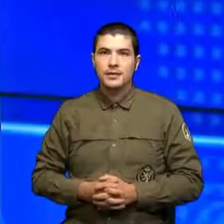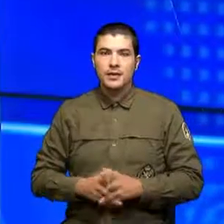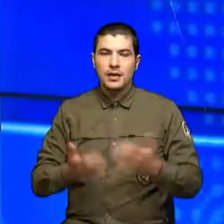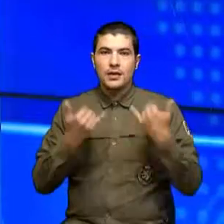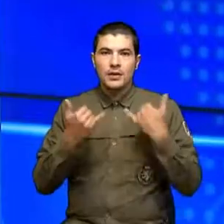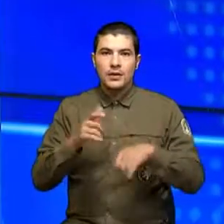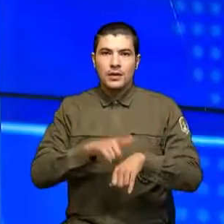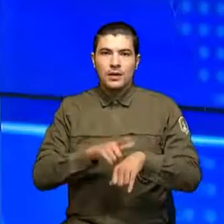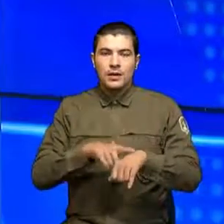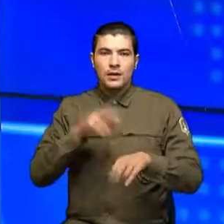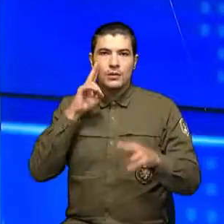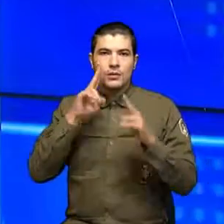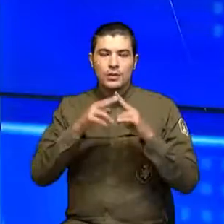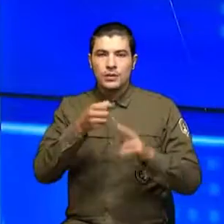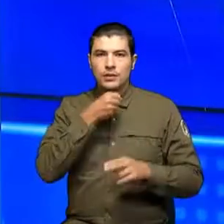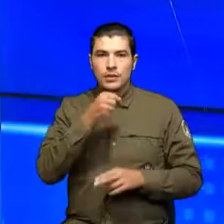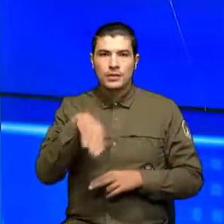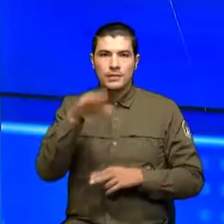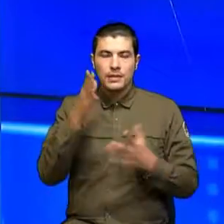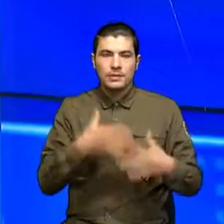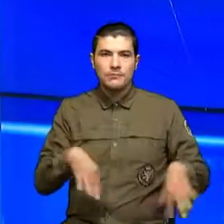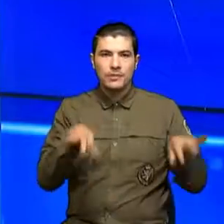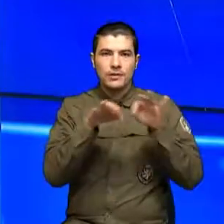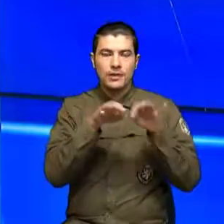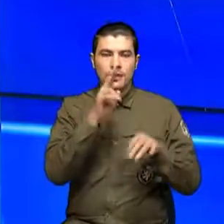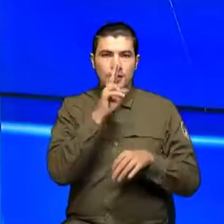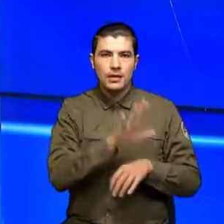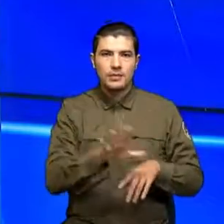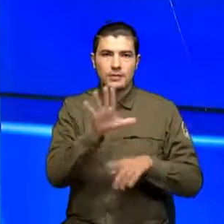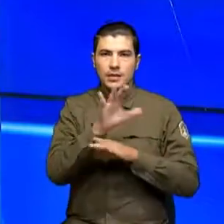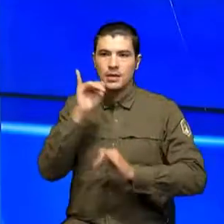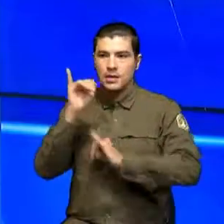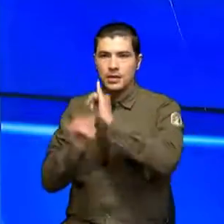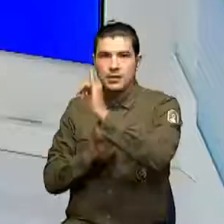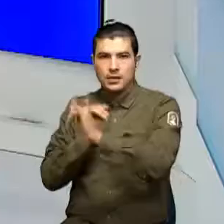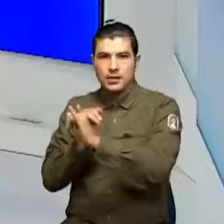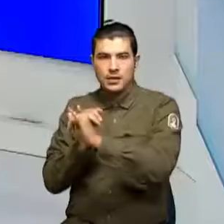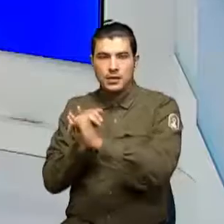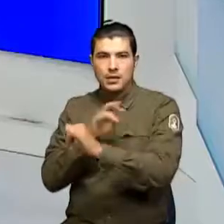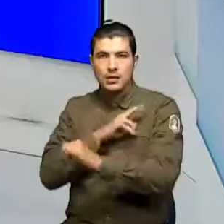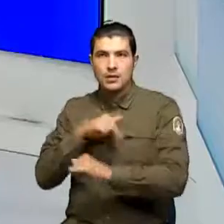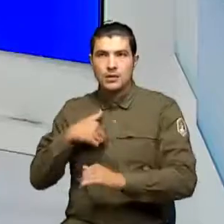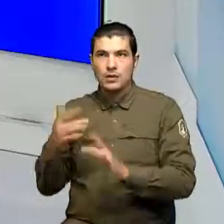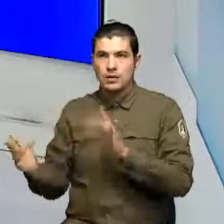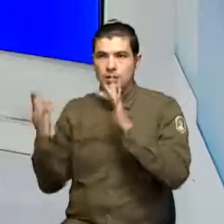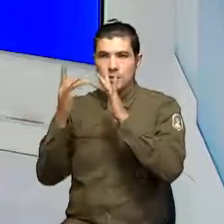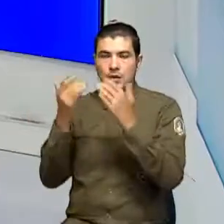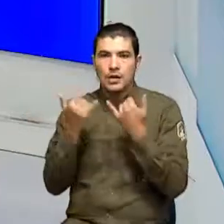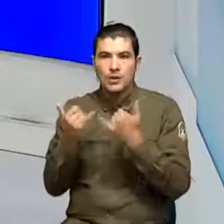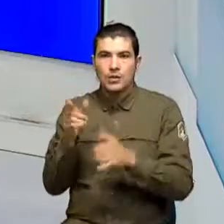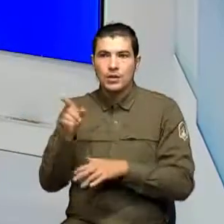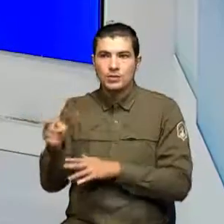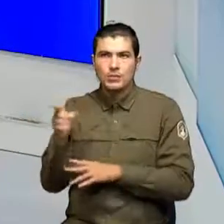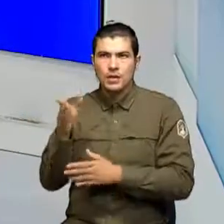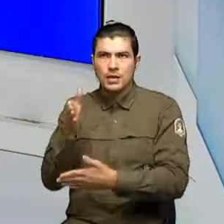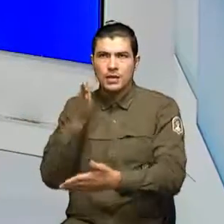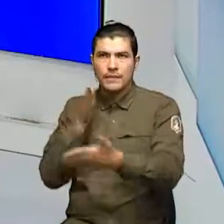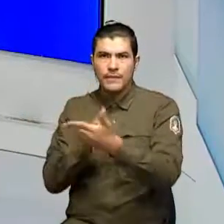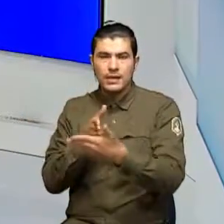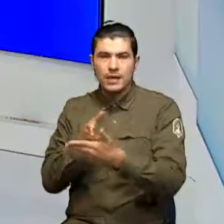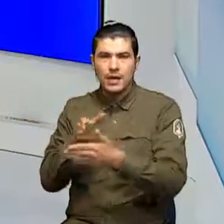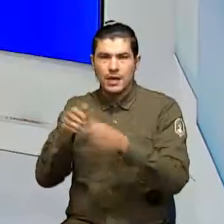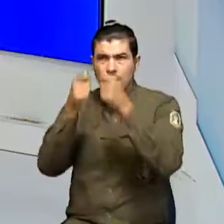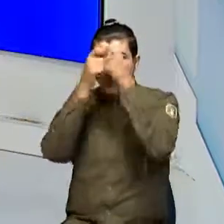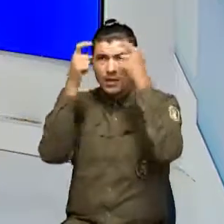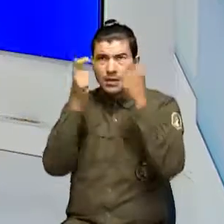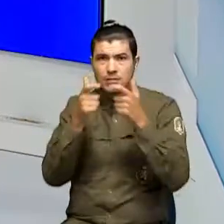Y llegó el momento de conocer cuál es la noticia más importante a nivel nacional e internacional. Nos conectamos ahora con la demanda a la nación